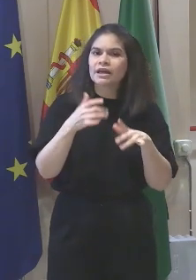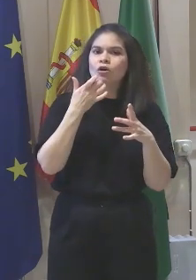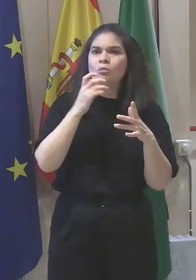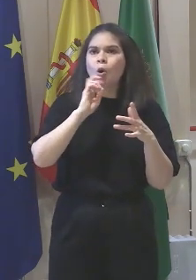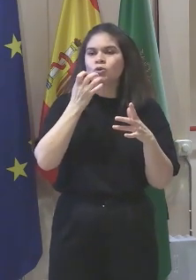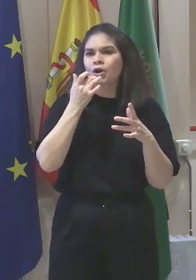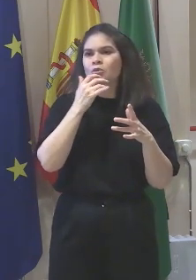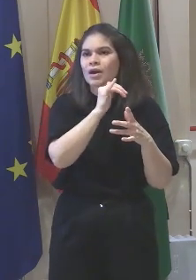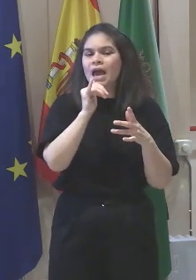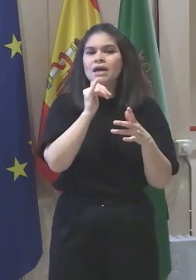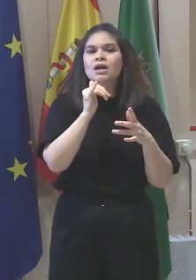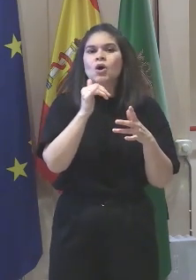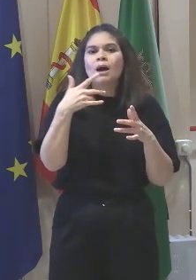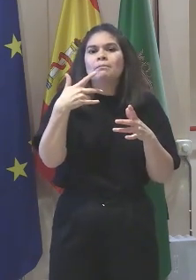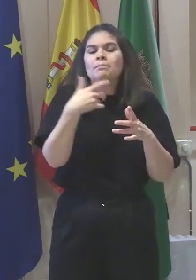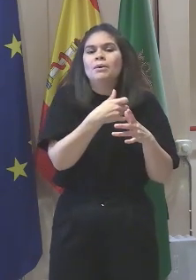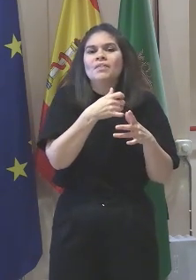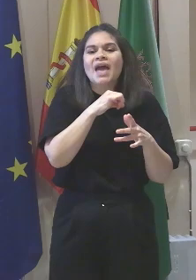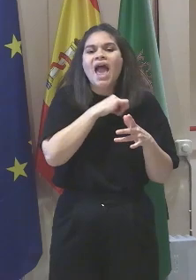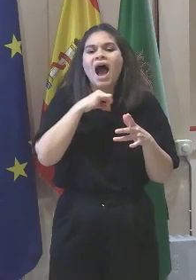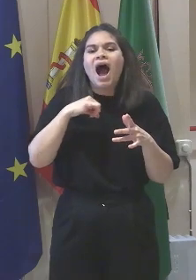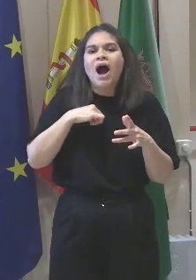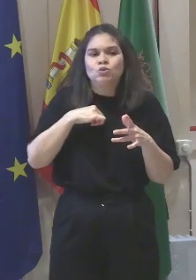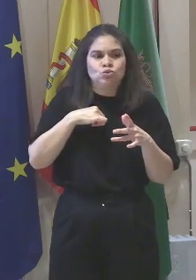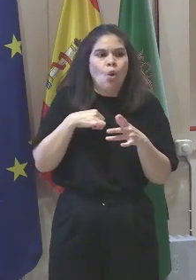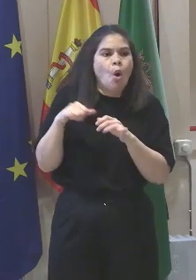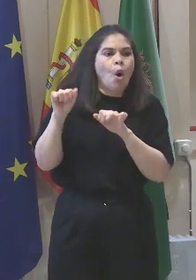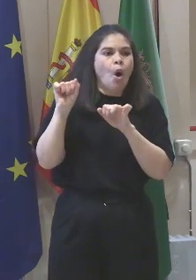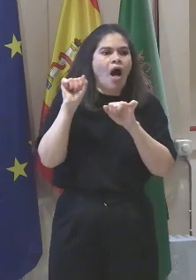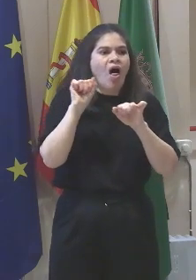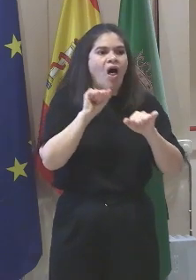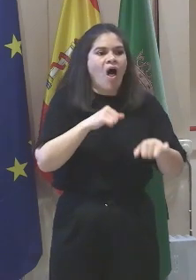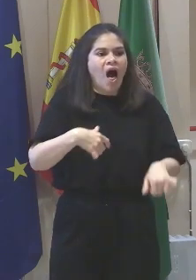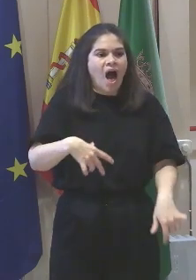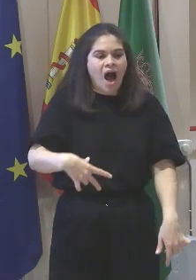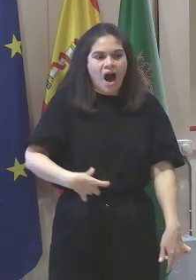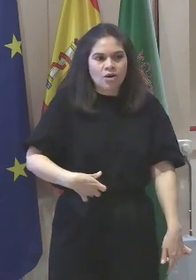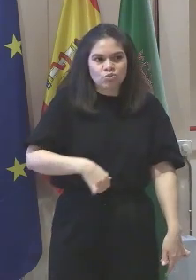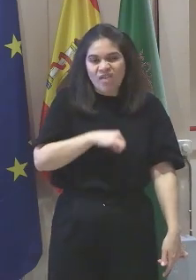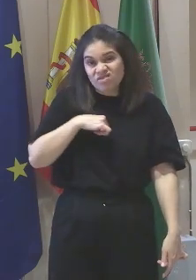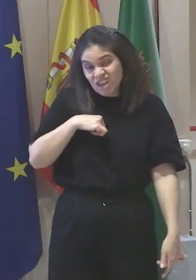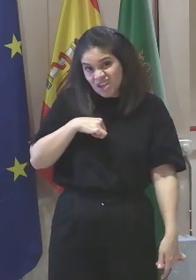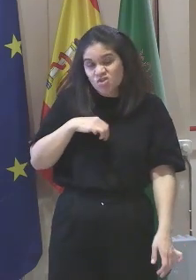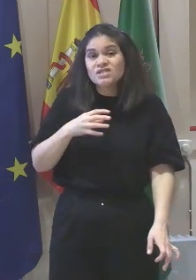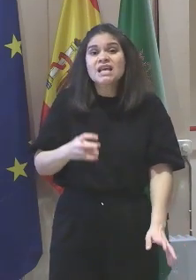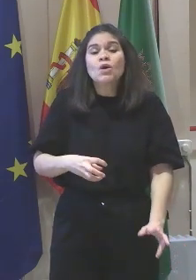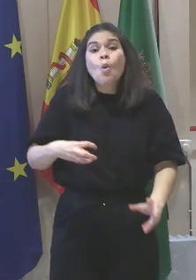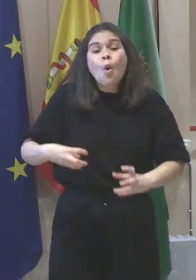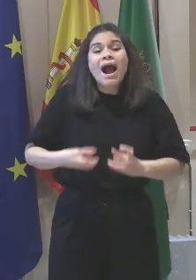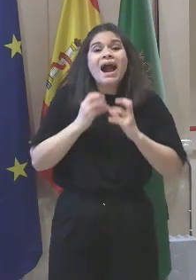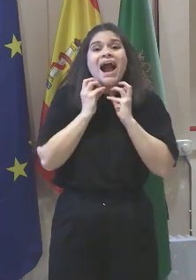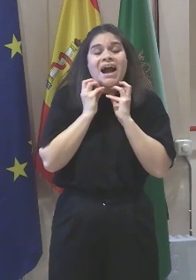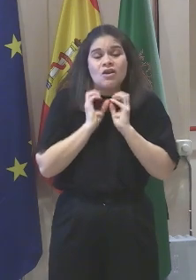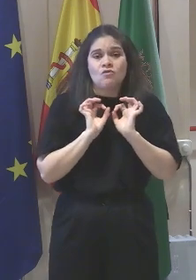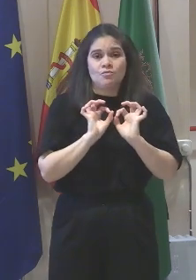el que tenemos con la inyección de autoantígenos en un ganglio inguinal, que ahora veremos un poquito sobre ello. Pues la inyección